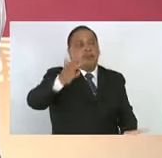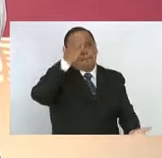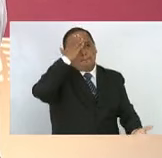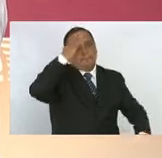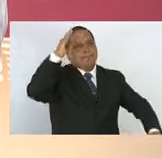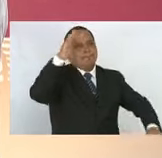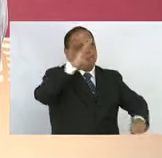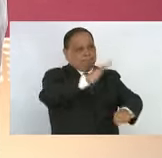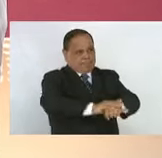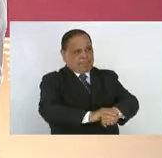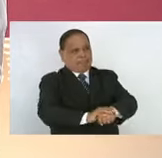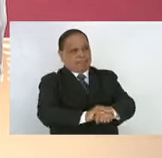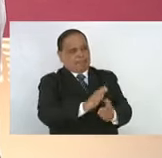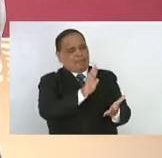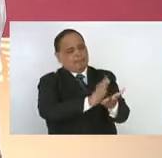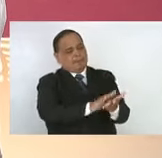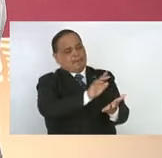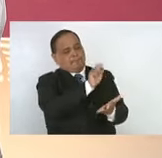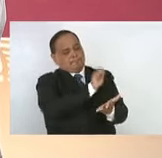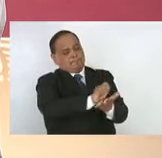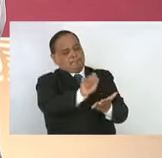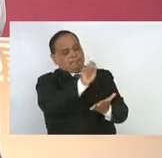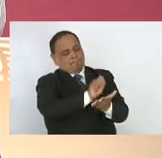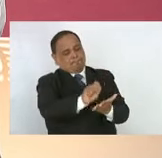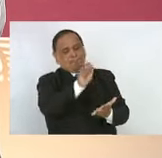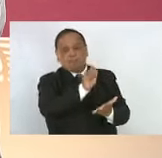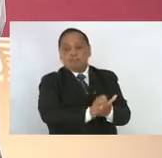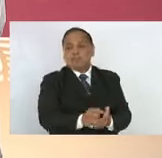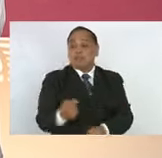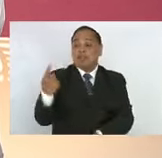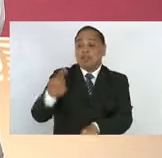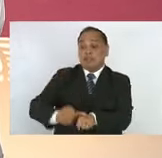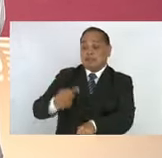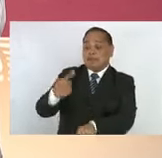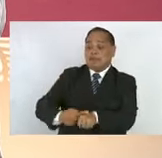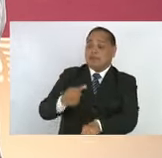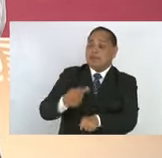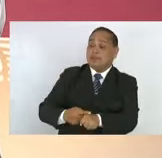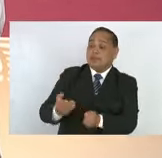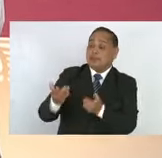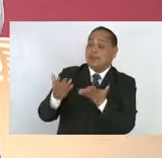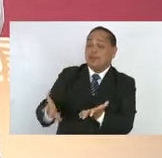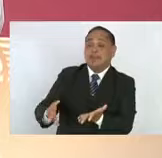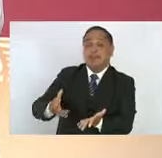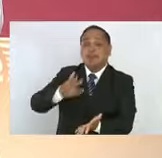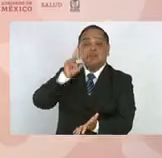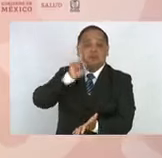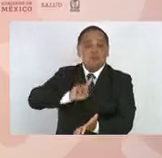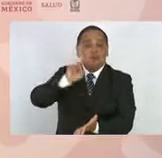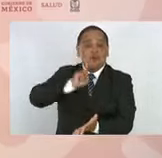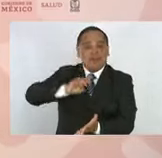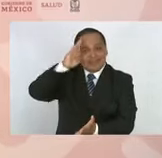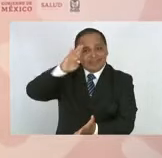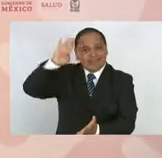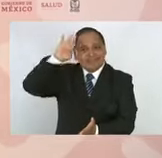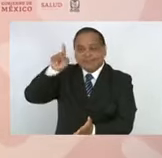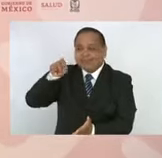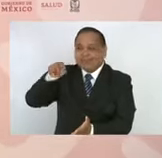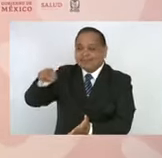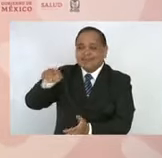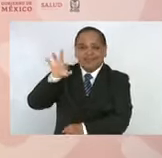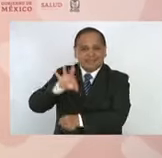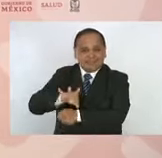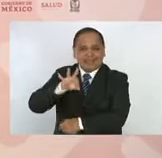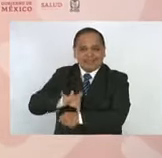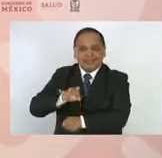escrita justamente por un paciente mexicano a una de las doctoras cubanas que formó parte de los miembros de la Henry Riff que llegaron a